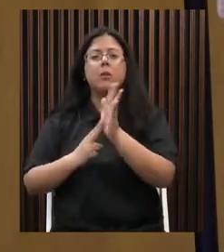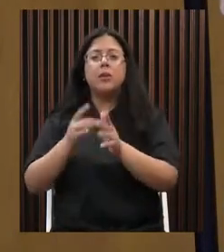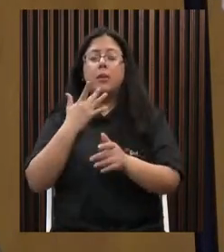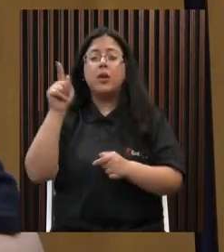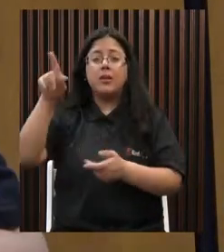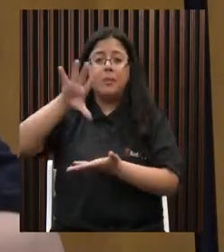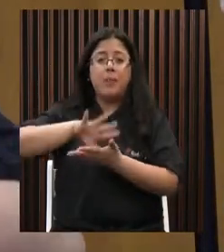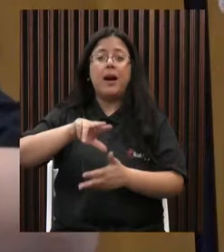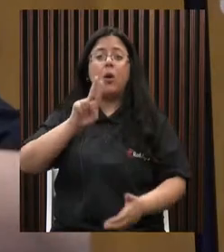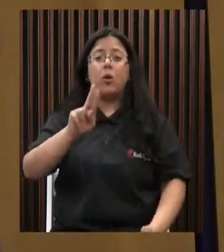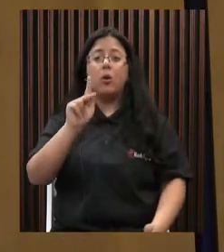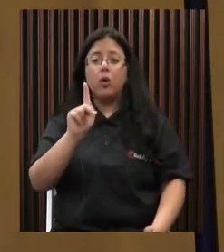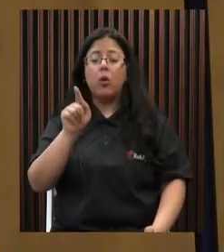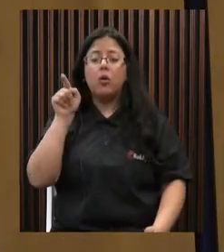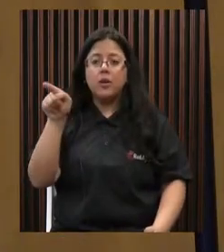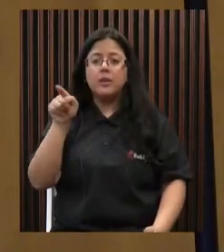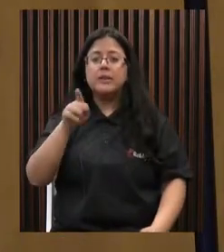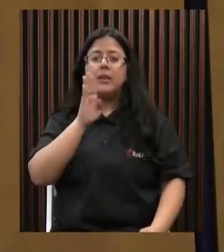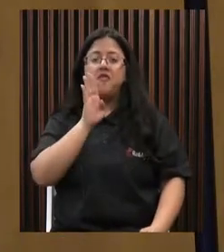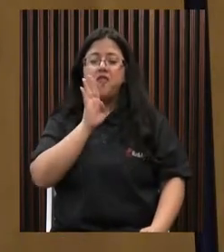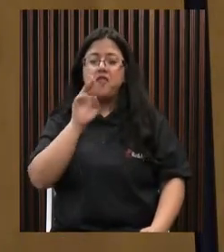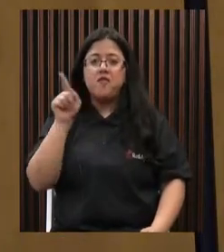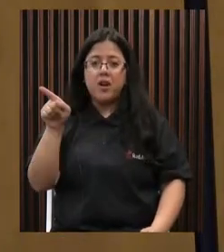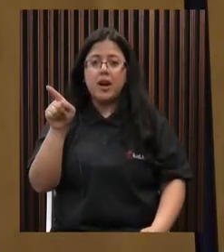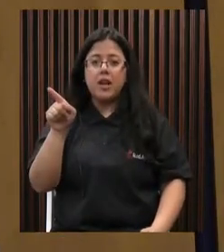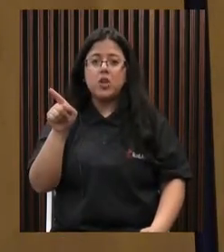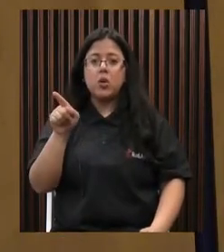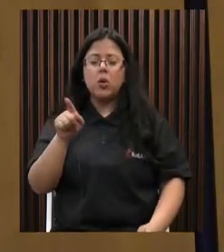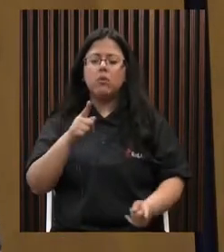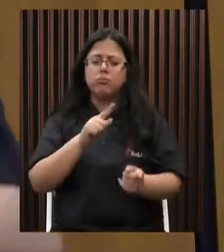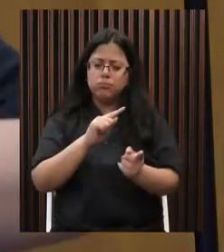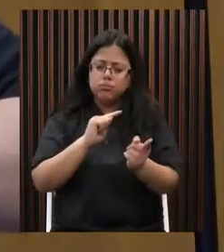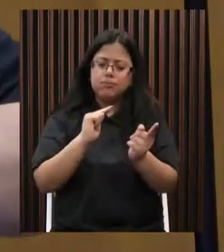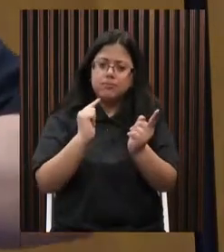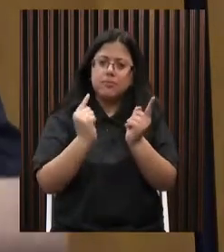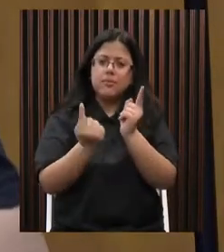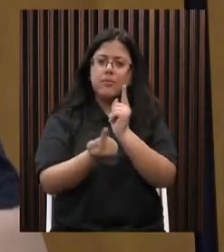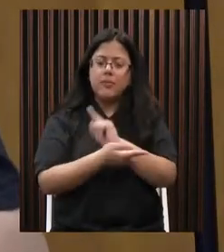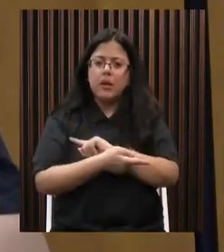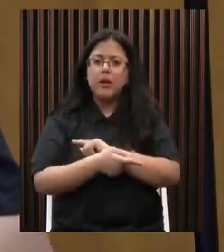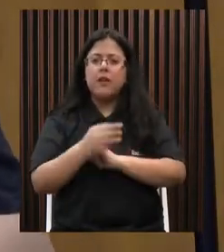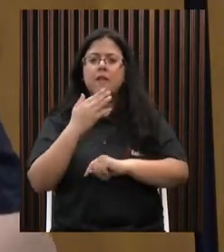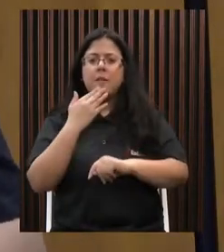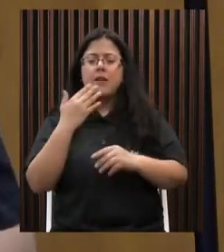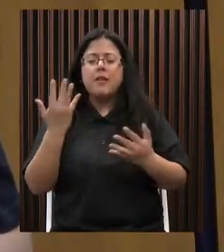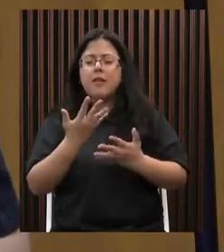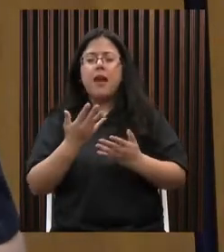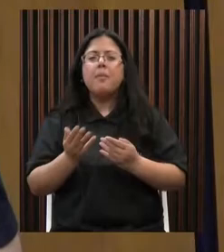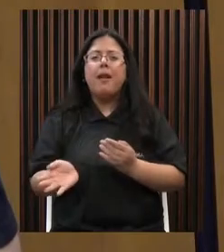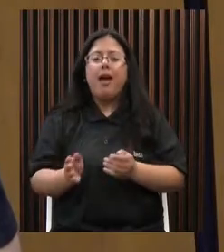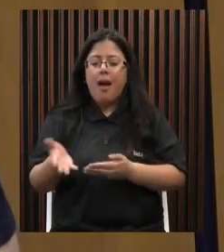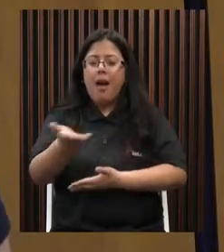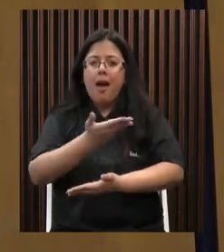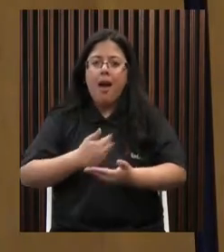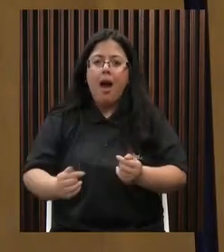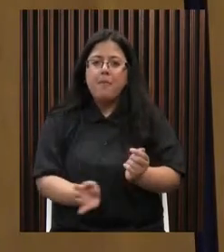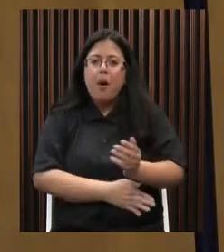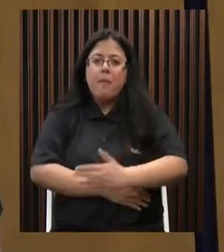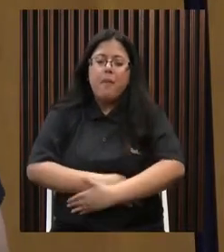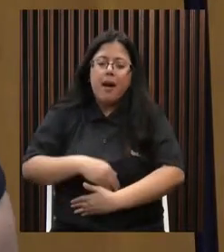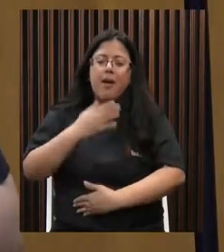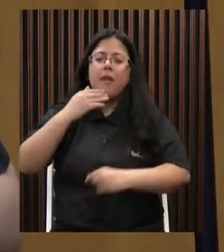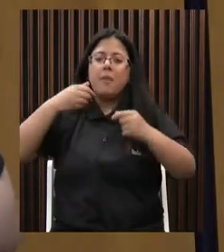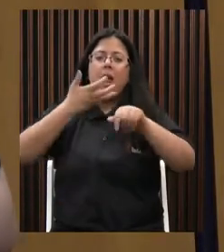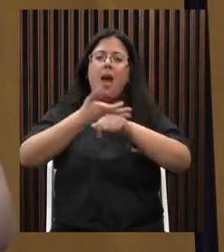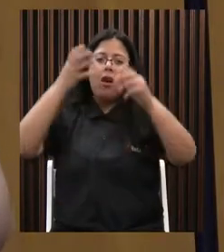Unido, este baño en constante cambio, donde también hay mudadores y tenemos una ducha, tenemos